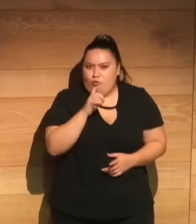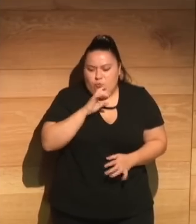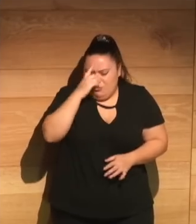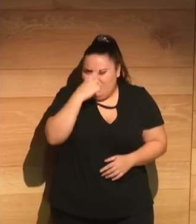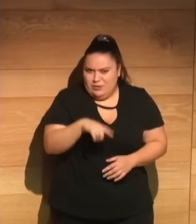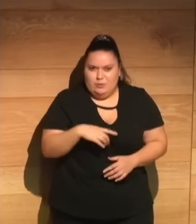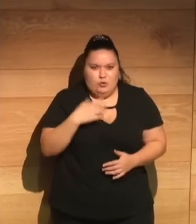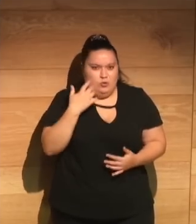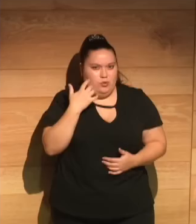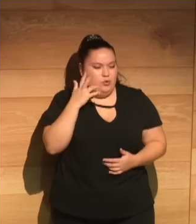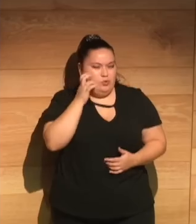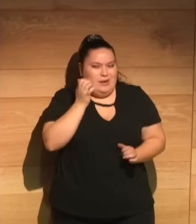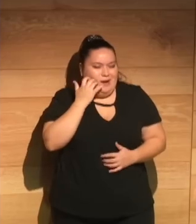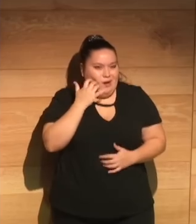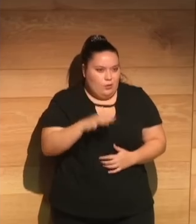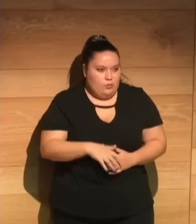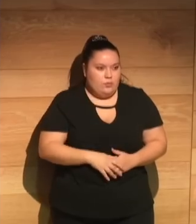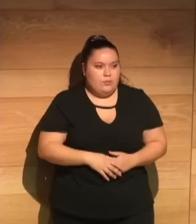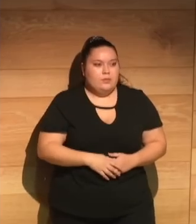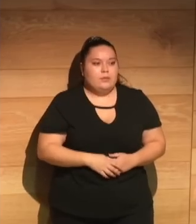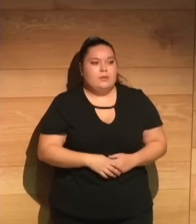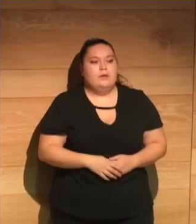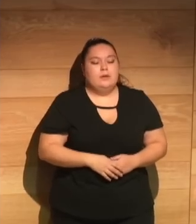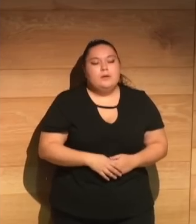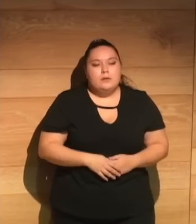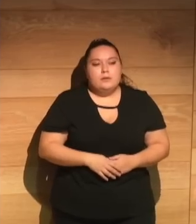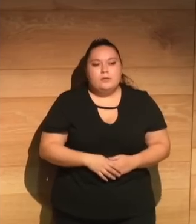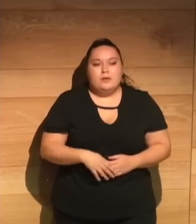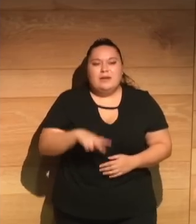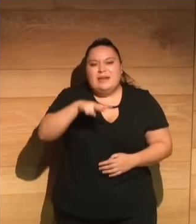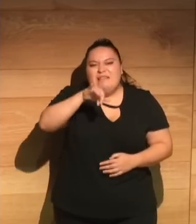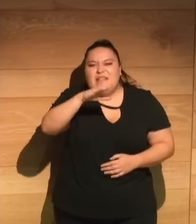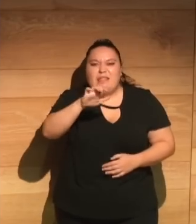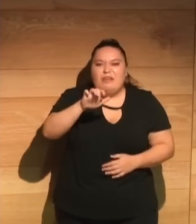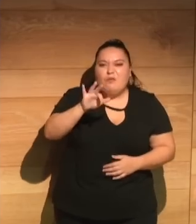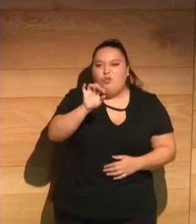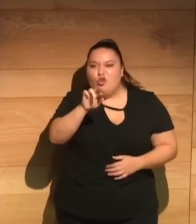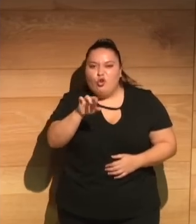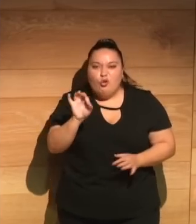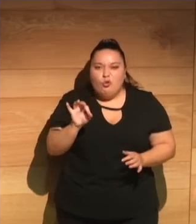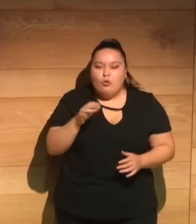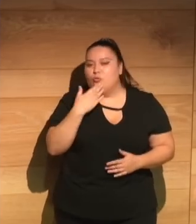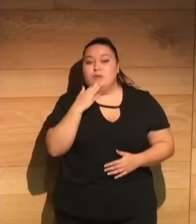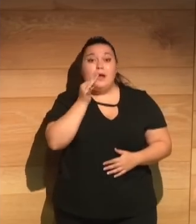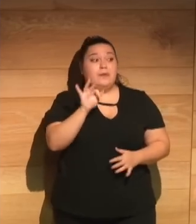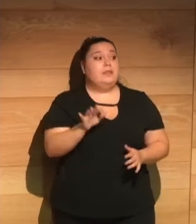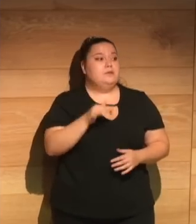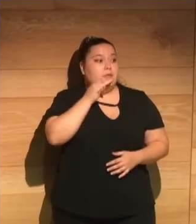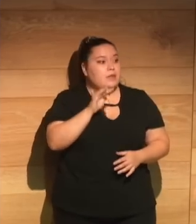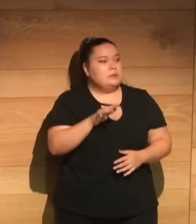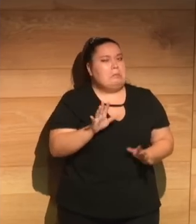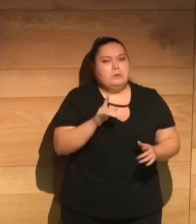me suena hasta a mí. Nicéforo lo ha dicho bien. Nicéforo es perfecto. Sí, bueno, seguramente será Nicéforo, lo que sea. Ah, es francés. Francés.